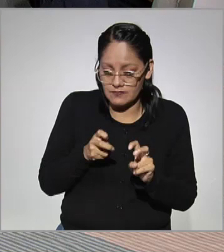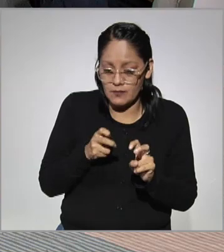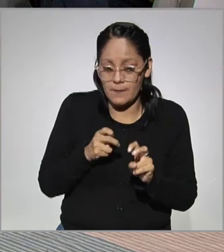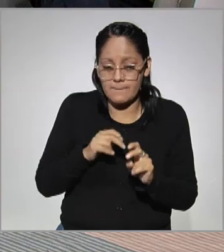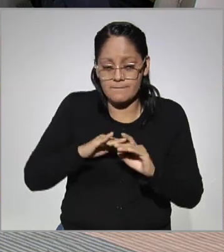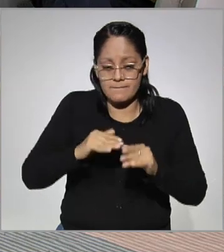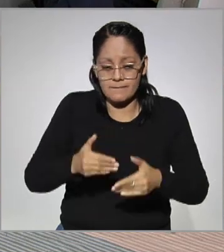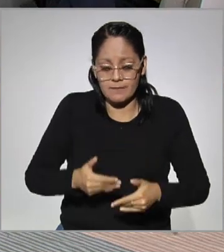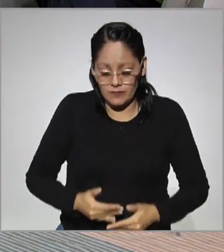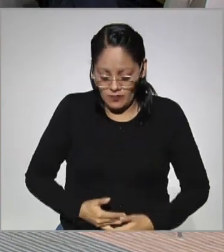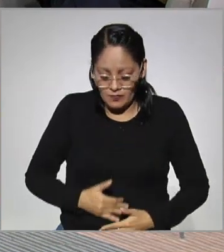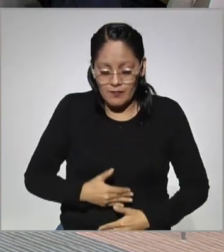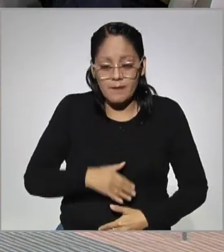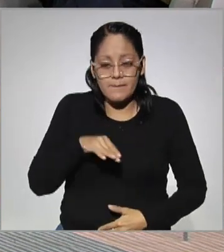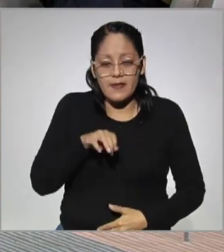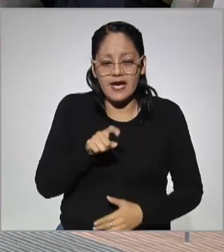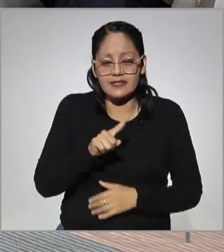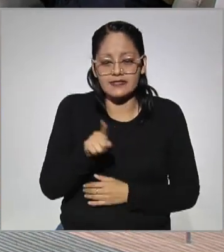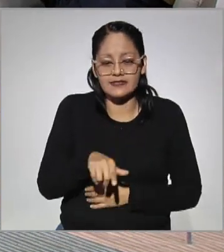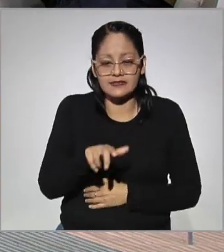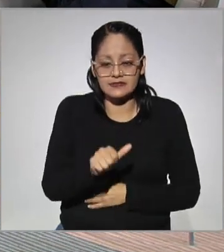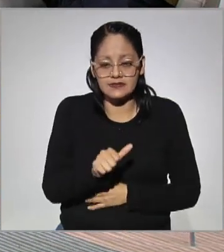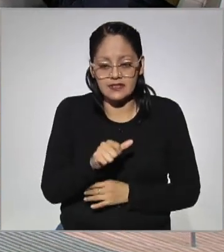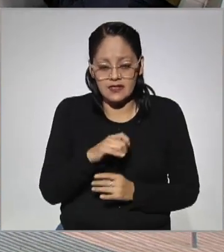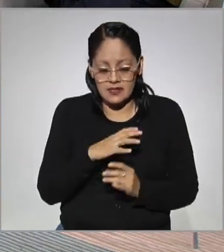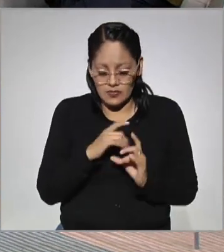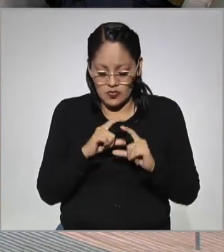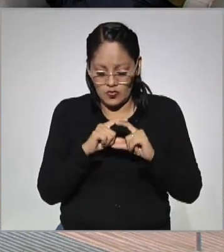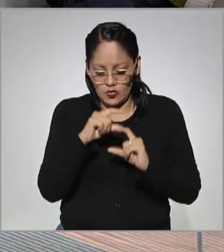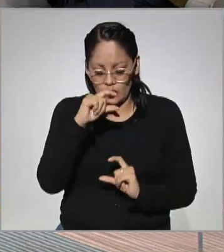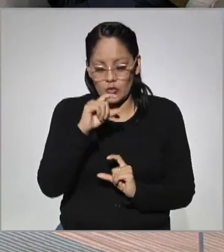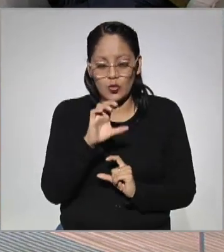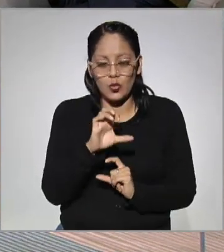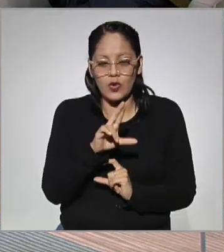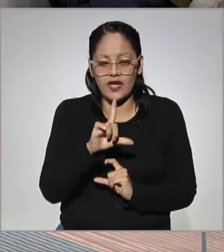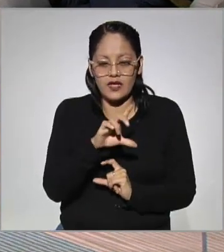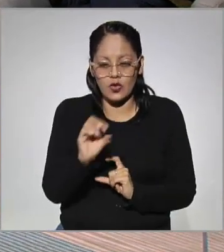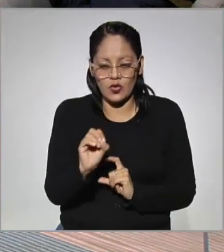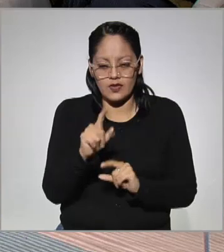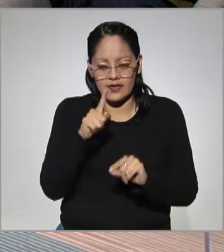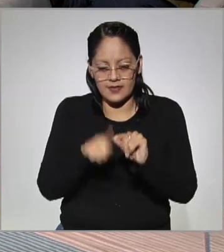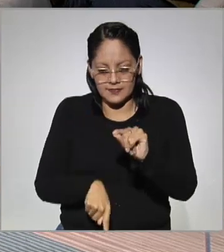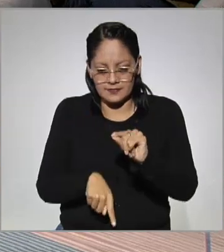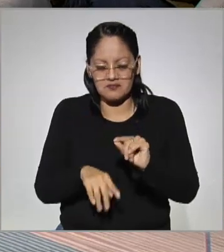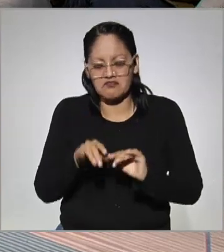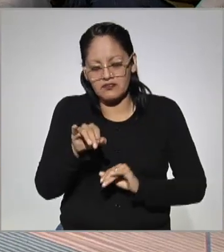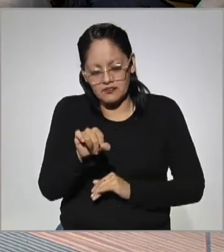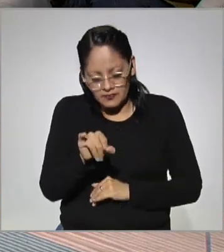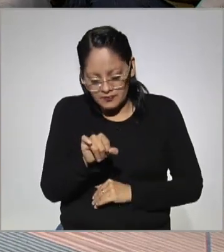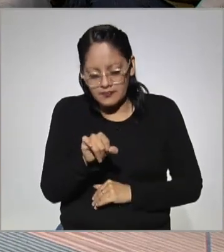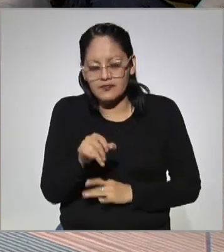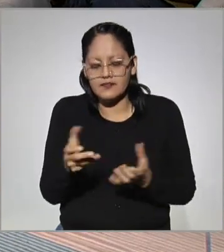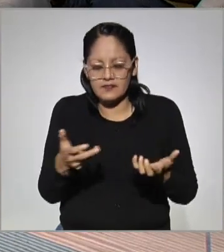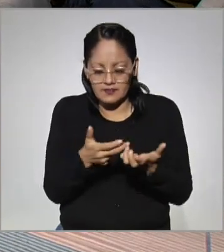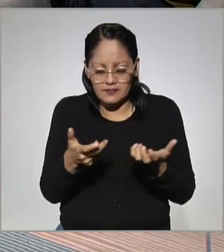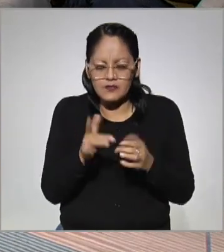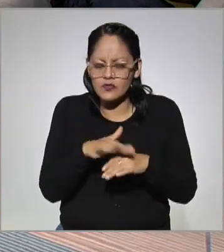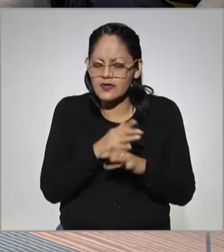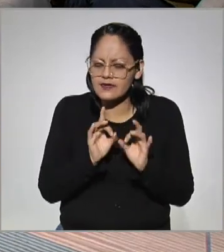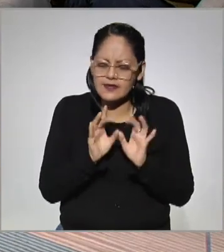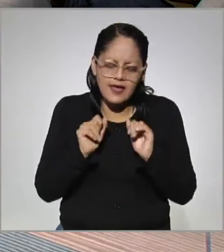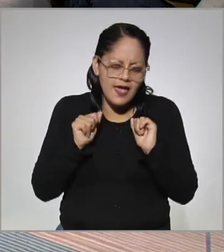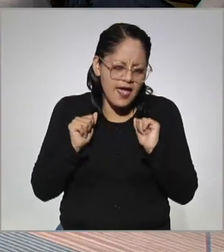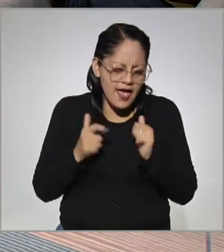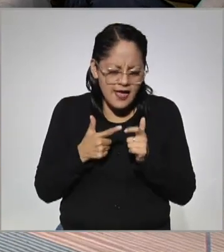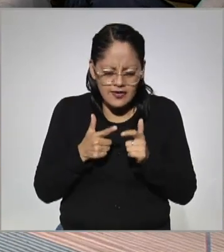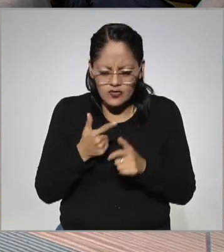matriz, ¿no? Que se quita esta porción del cuello uterino que hemos estado comentando. Si se realiza por algo que no es